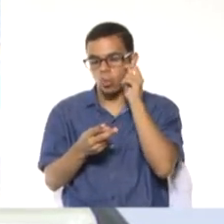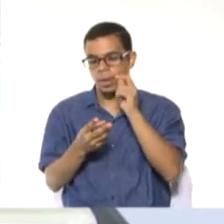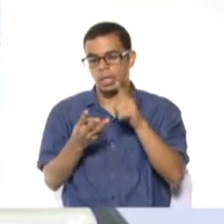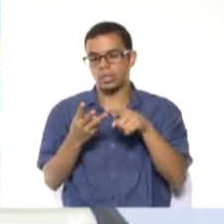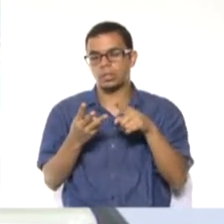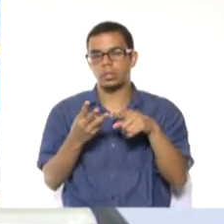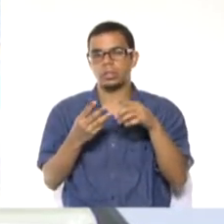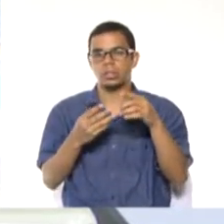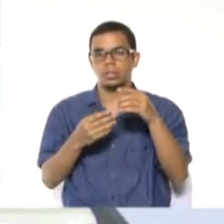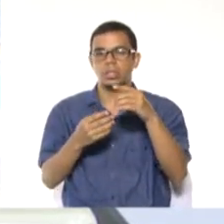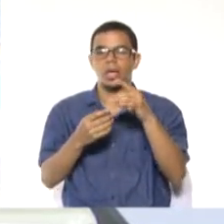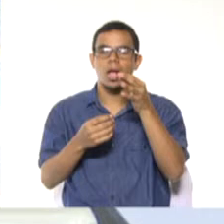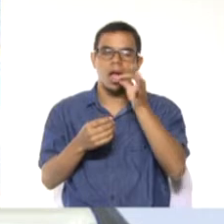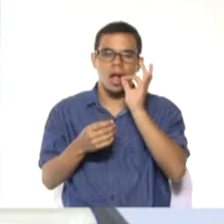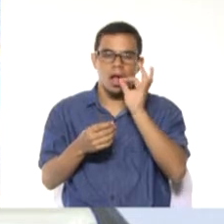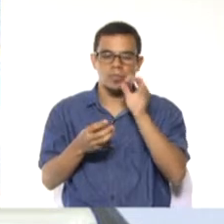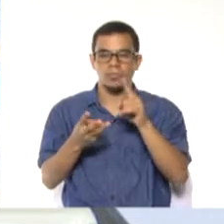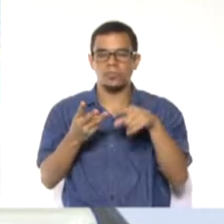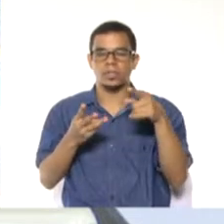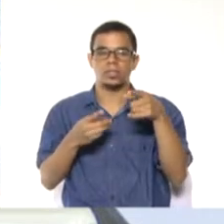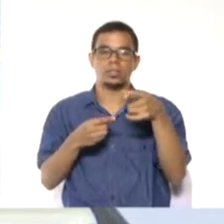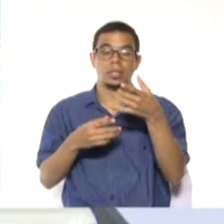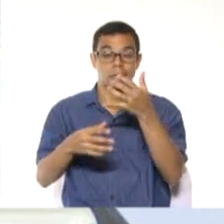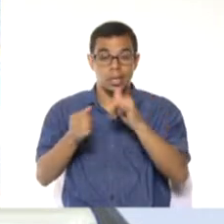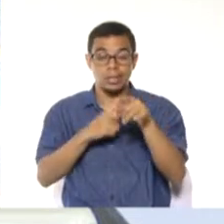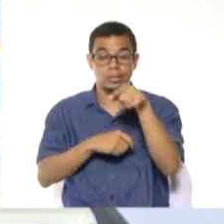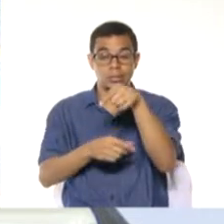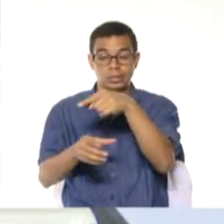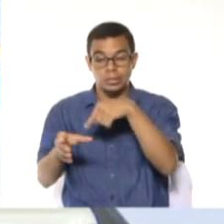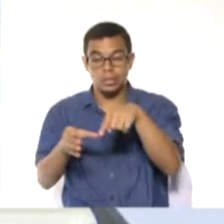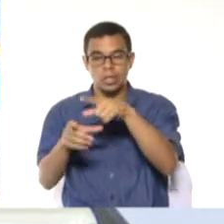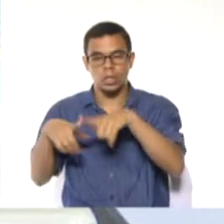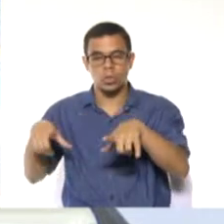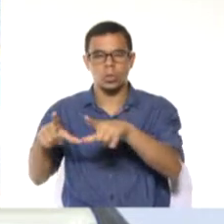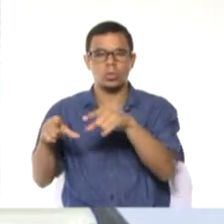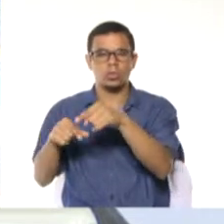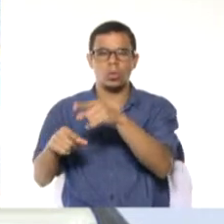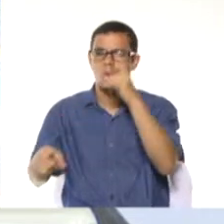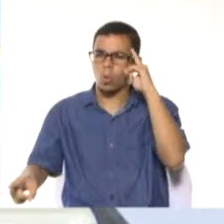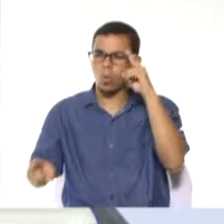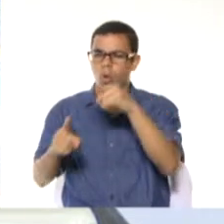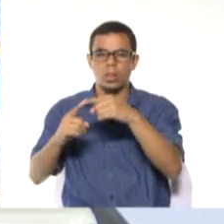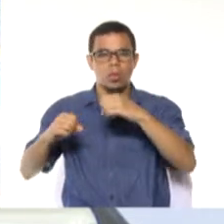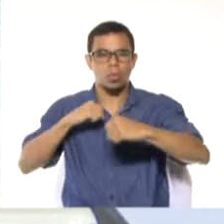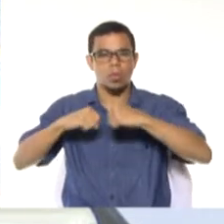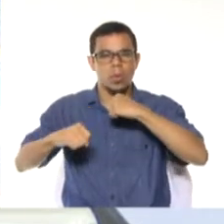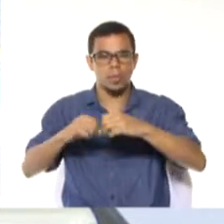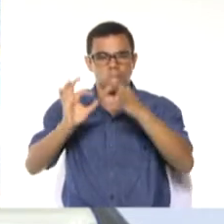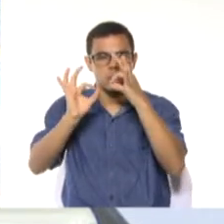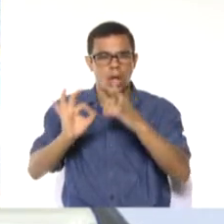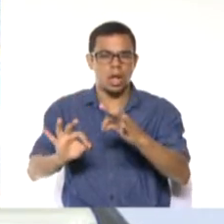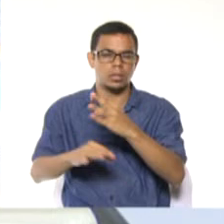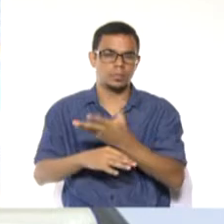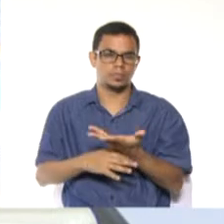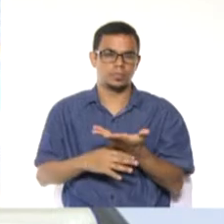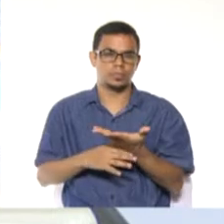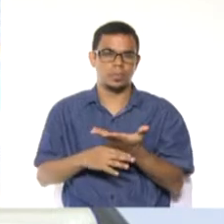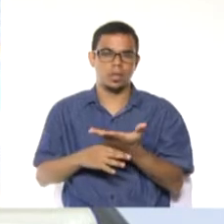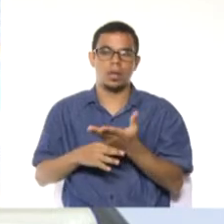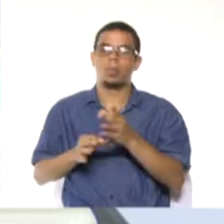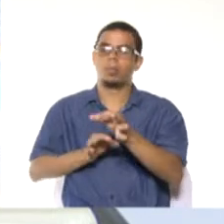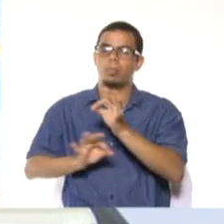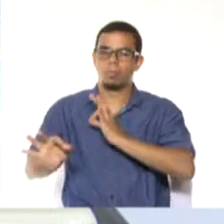ellos tienen todas esas herramientas y que cada una cumple una función de un movimiento específico para